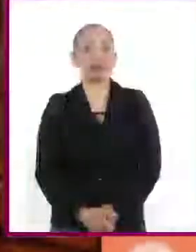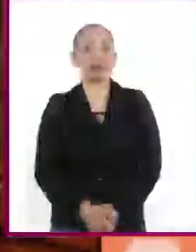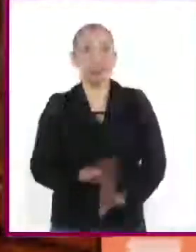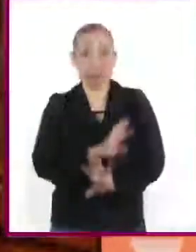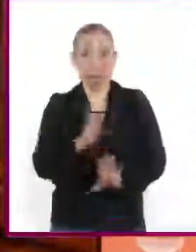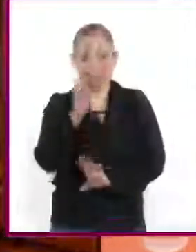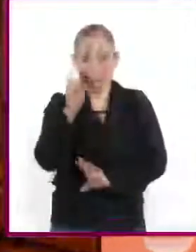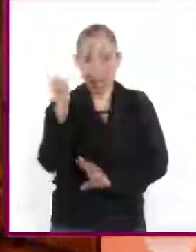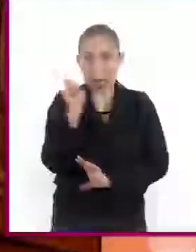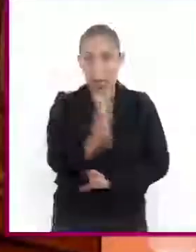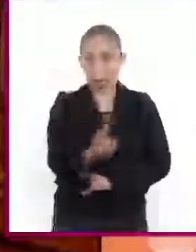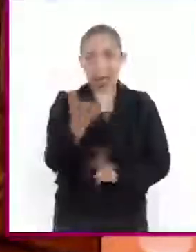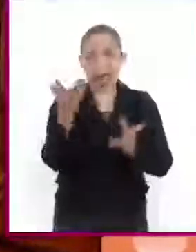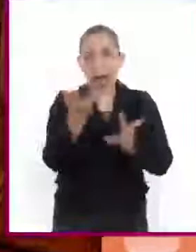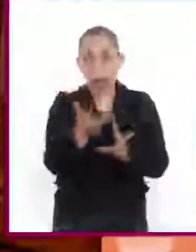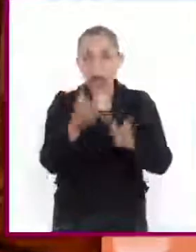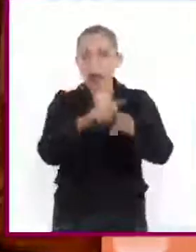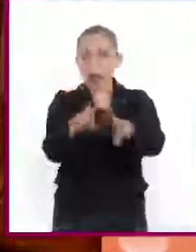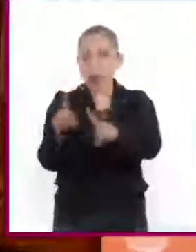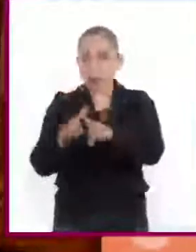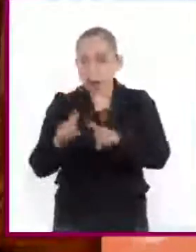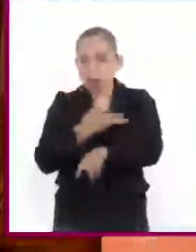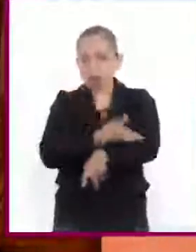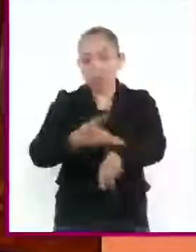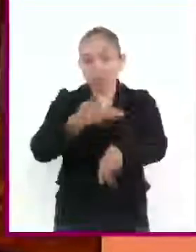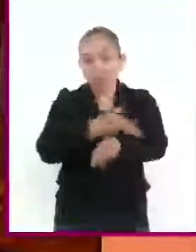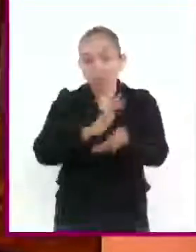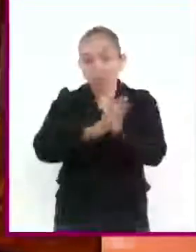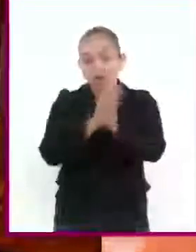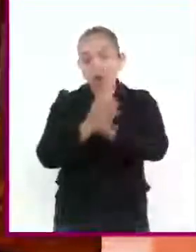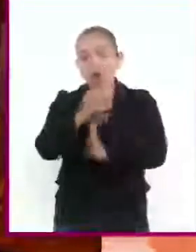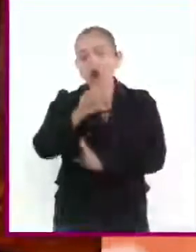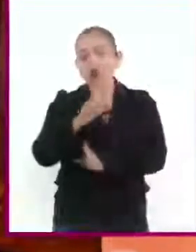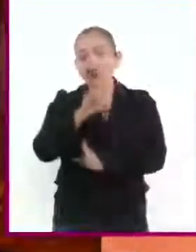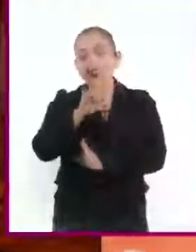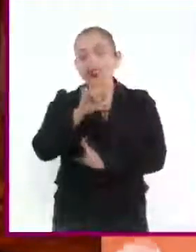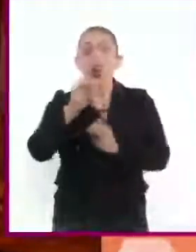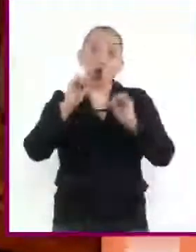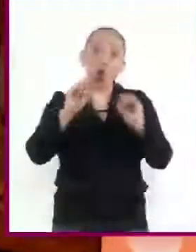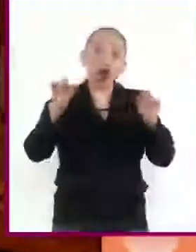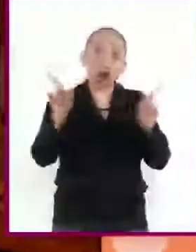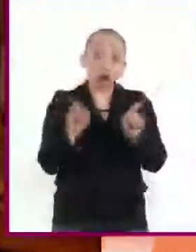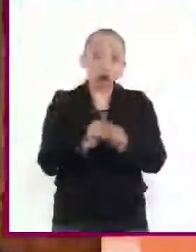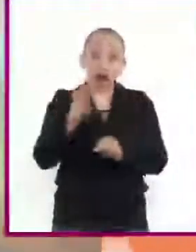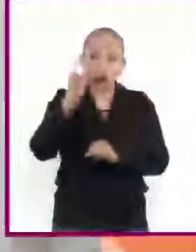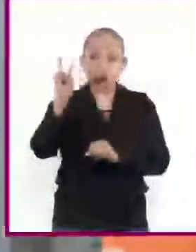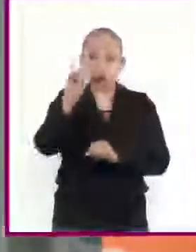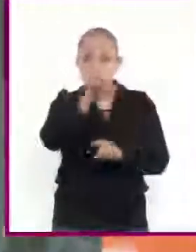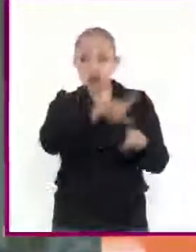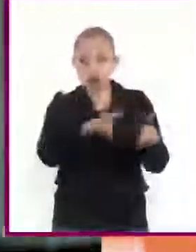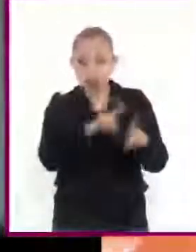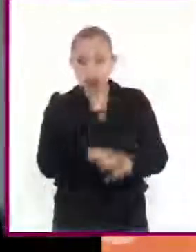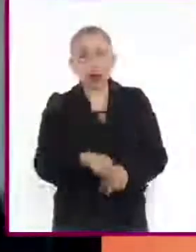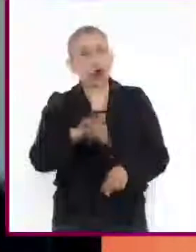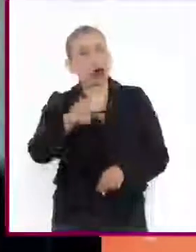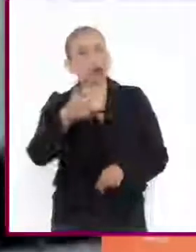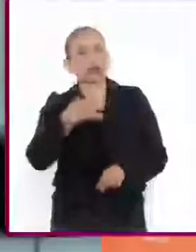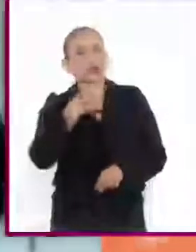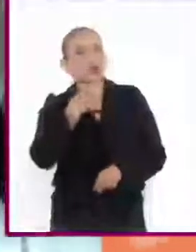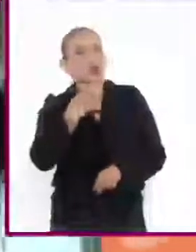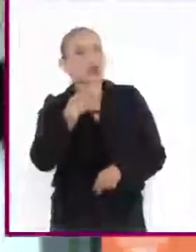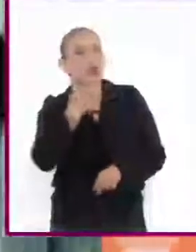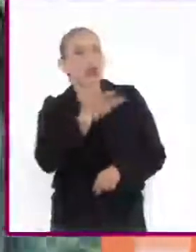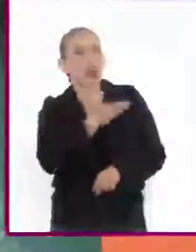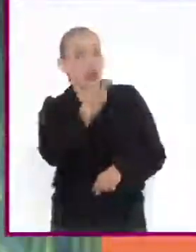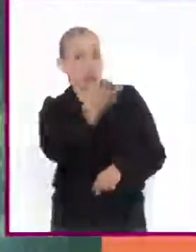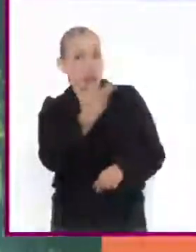Como hemos visto, se realizan diversos procesos de oxidación y reducción a nuestro alrededor. ¿Qué otras aplicaciones